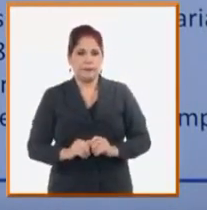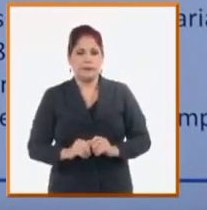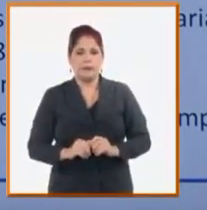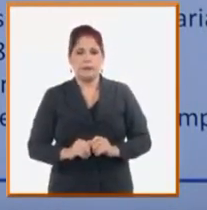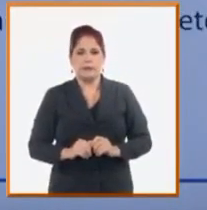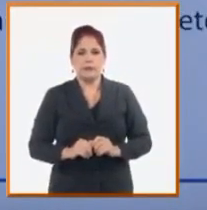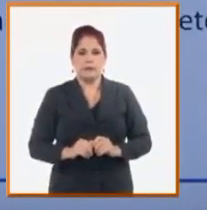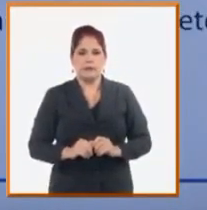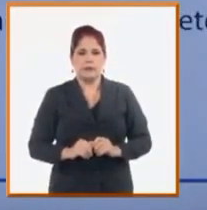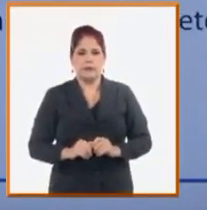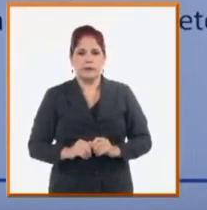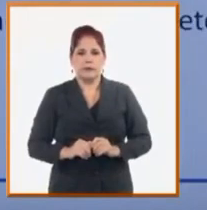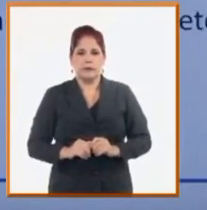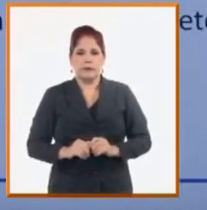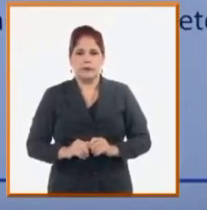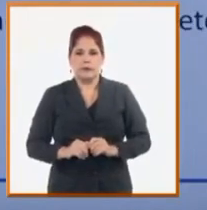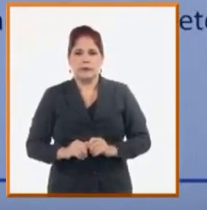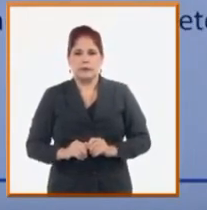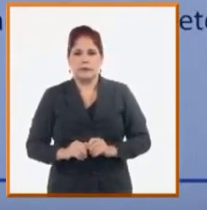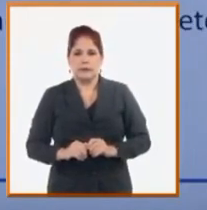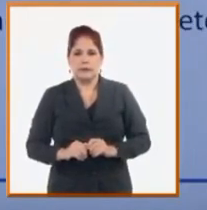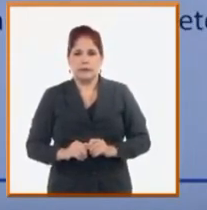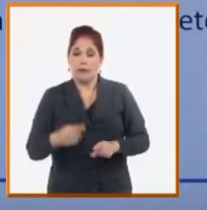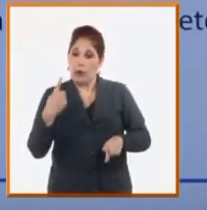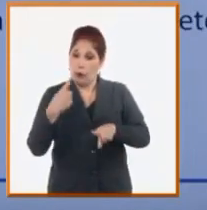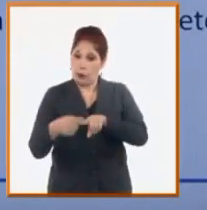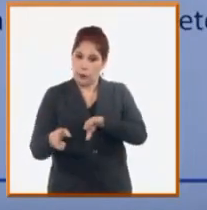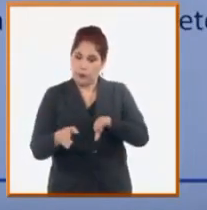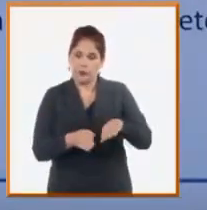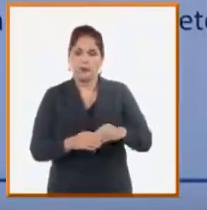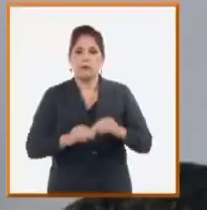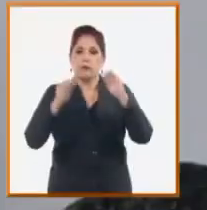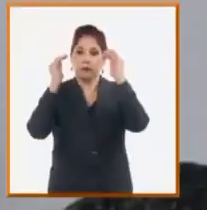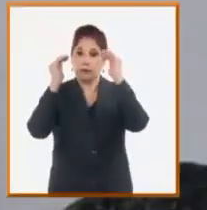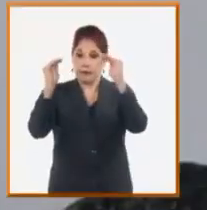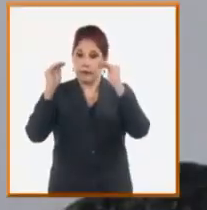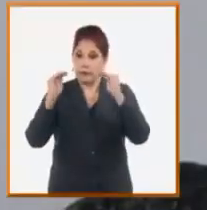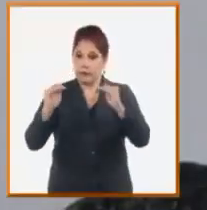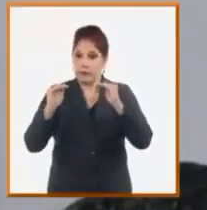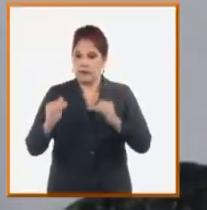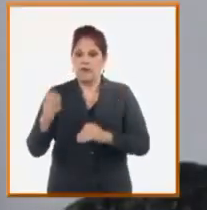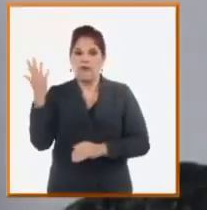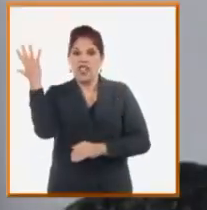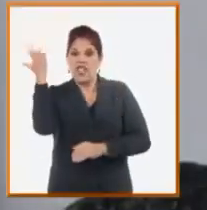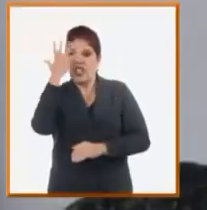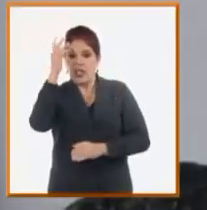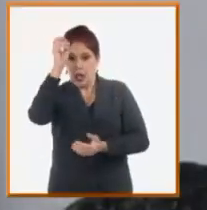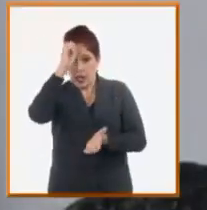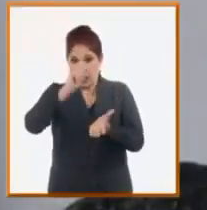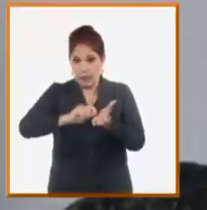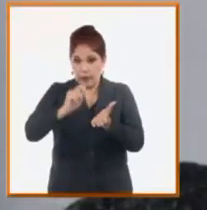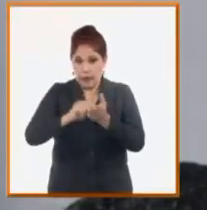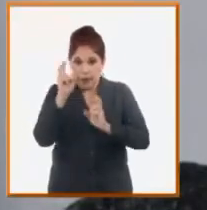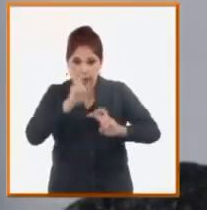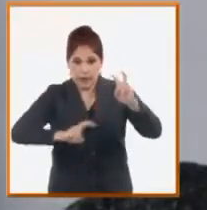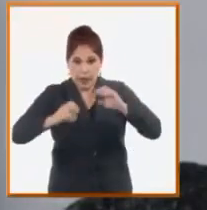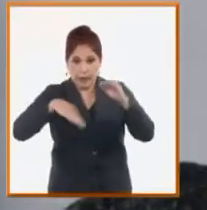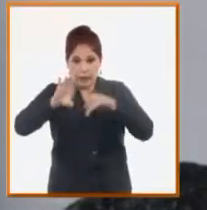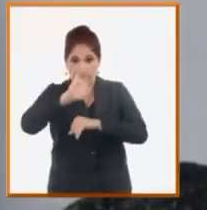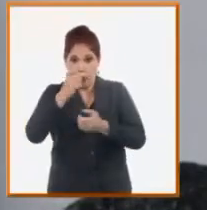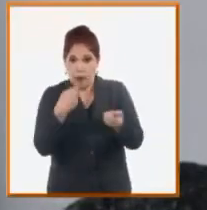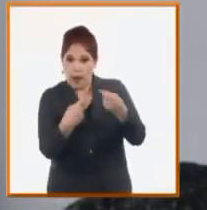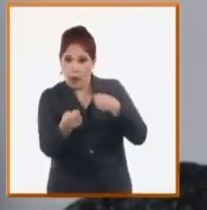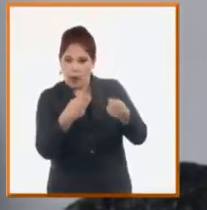agropecuarias. Adelante. Aquí están también los establecimientos que fueron revisados por el Ministerio del